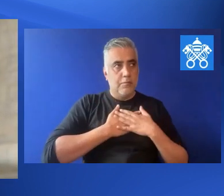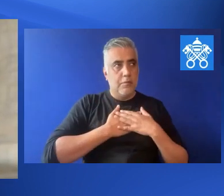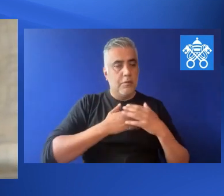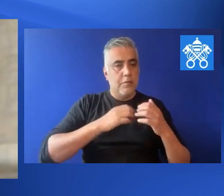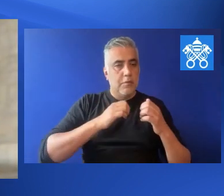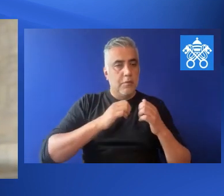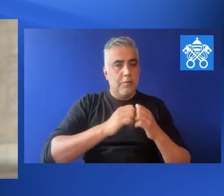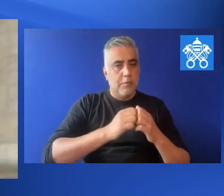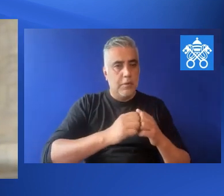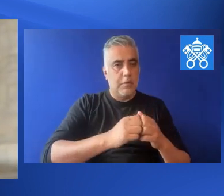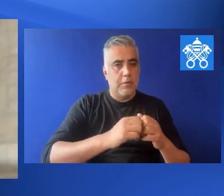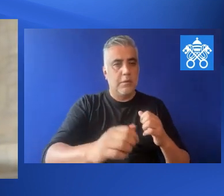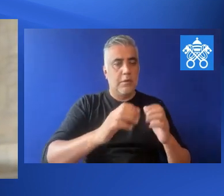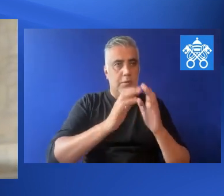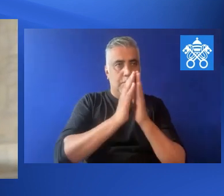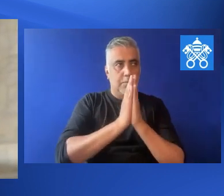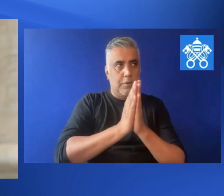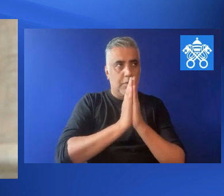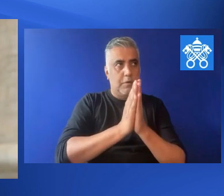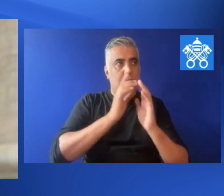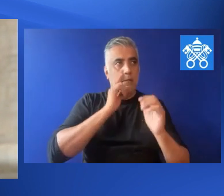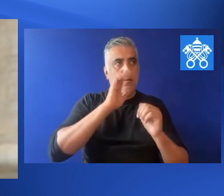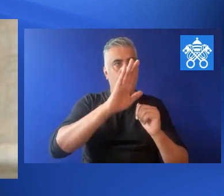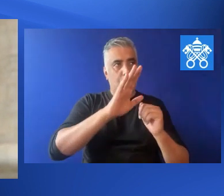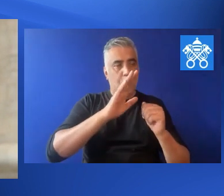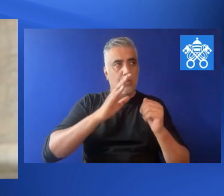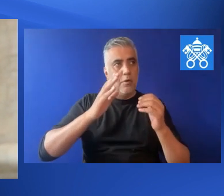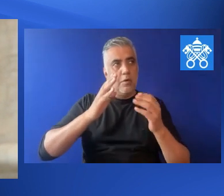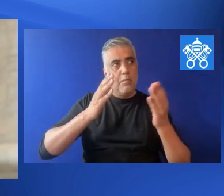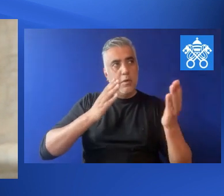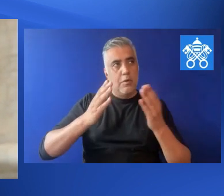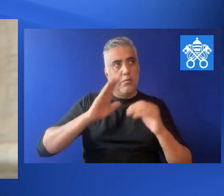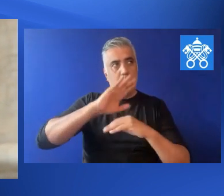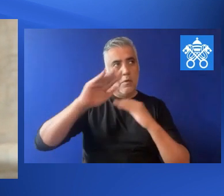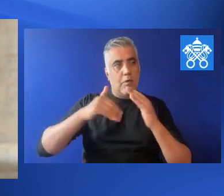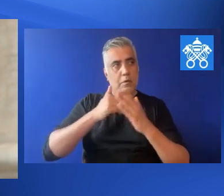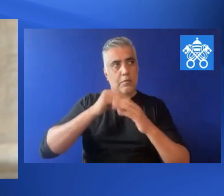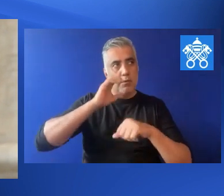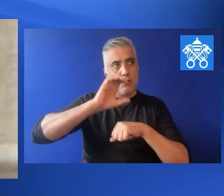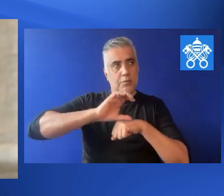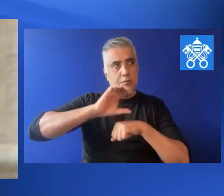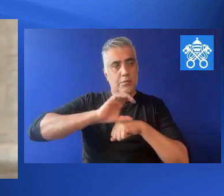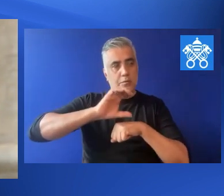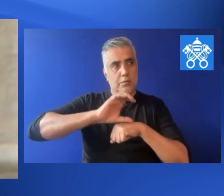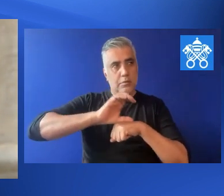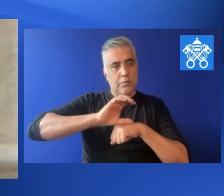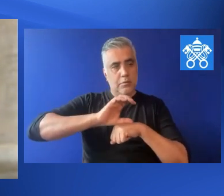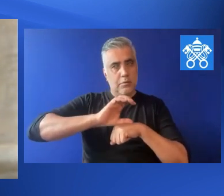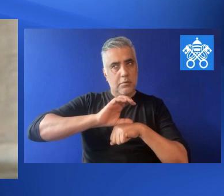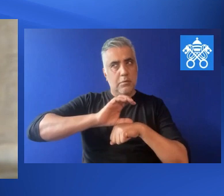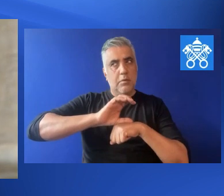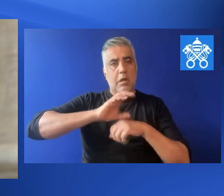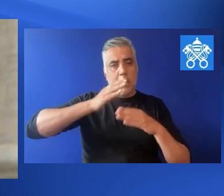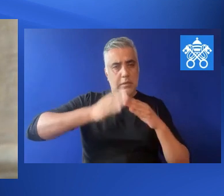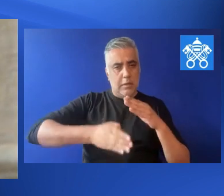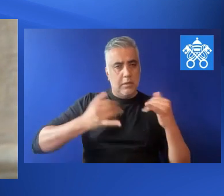manifestarle cordialmente sus sentimientos de filial afecto que acompañan con fervientes oraciones por sus intenciones de pastor